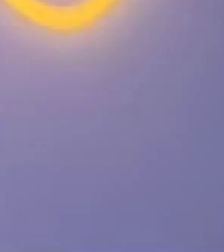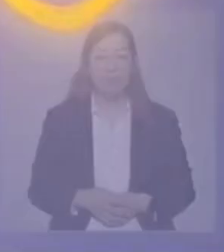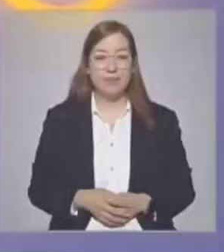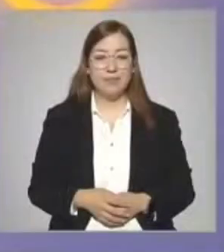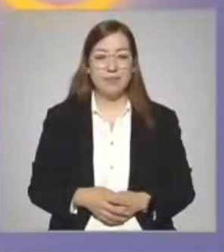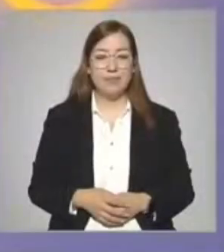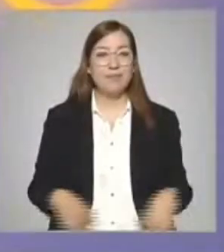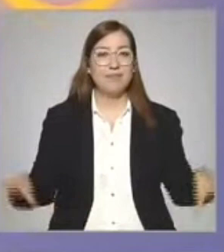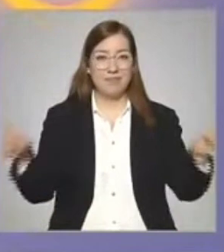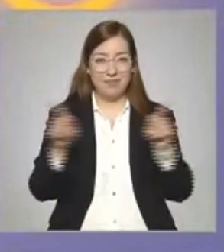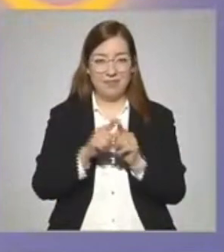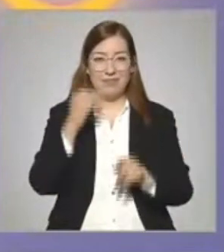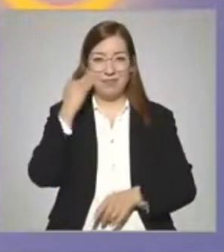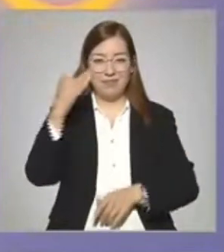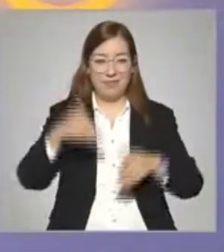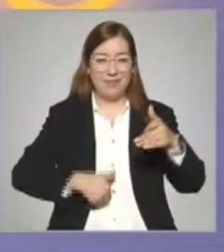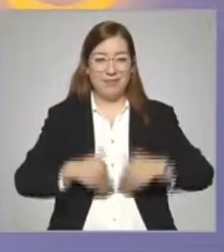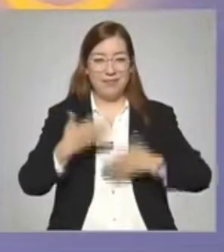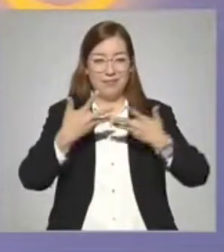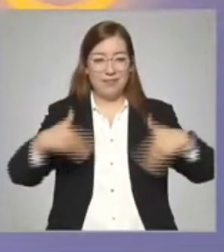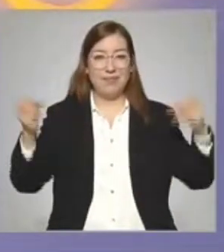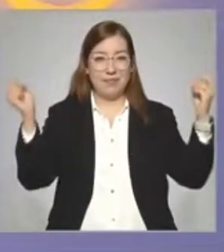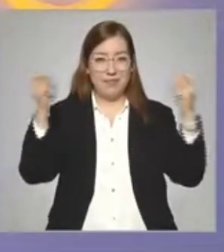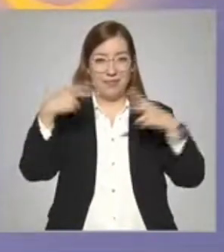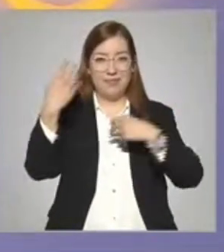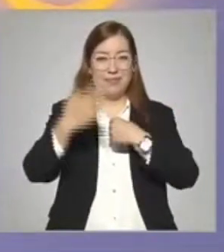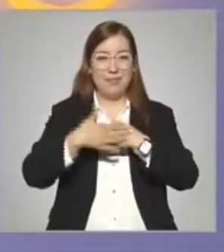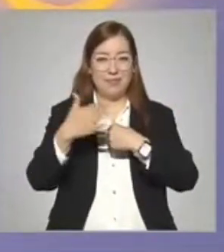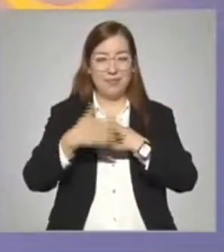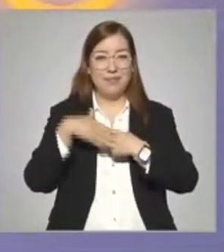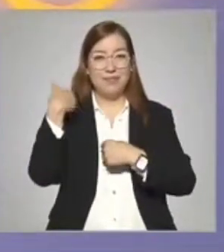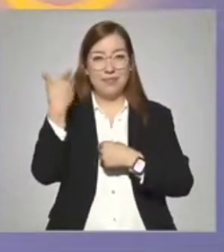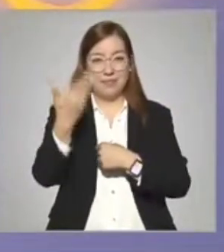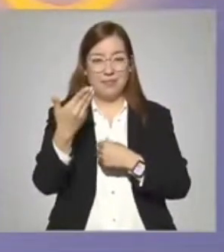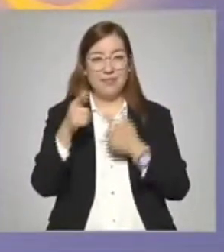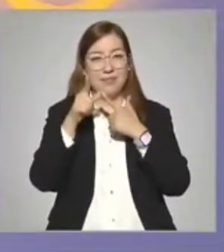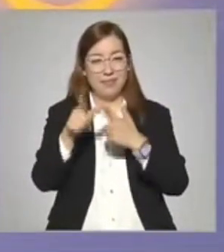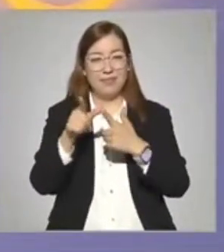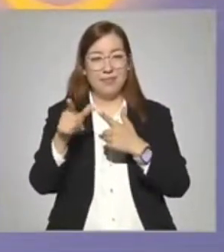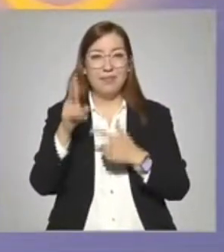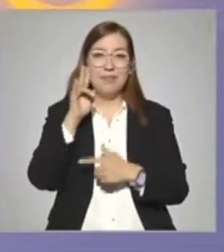Hasta aquí nuestro tiempo de teatro. Nos vemos en la próxima emisión para seguir